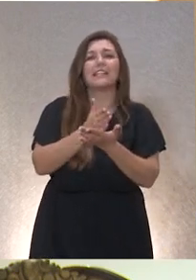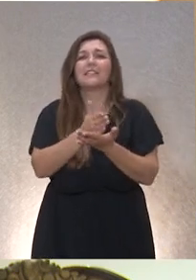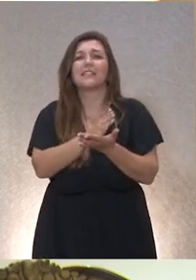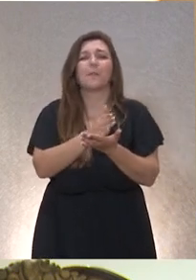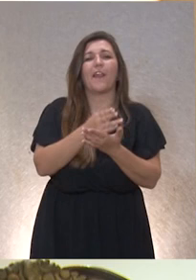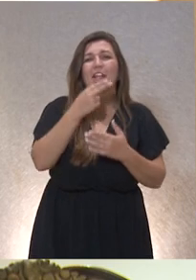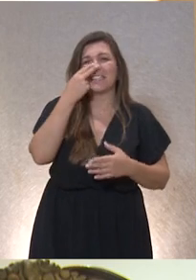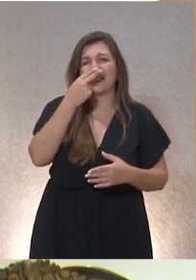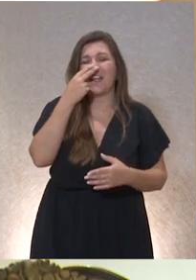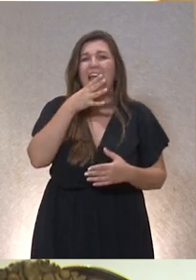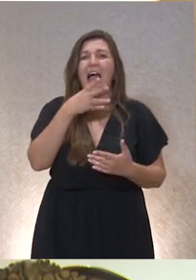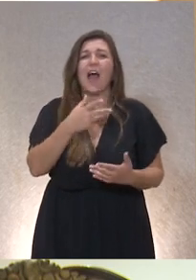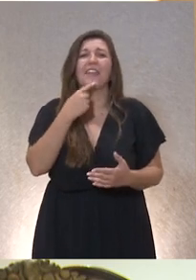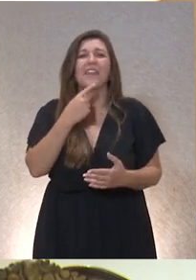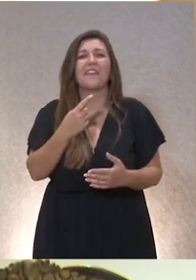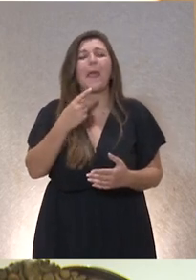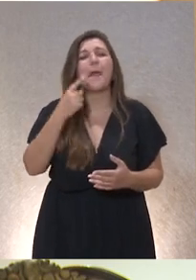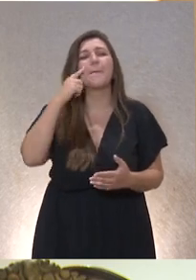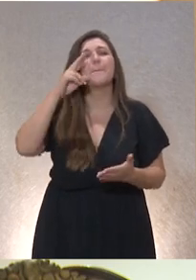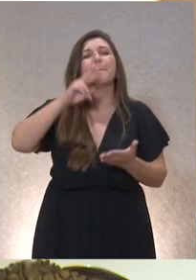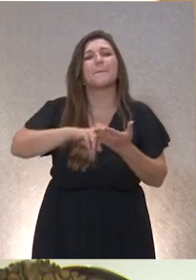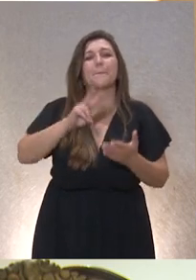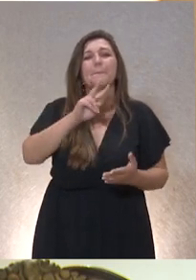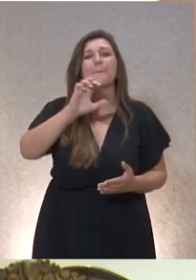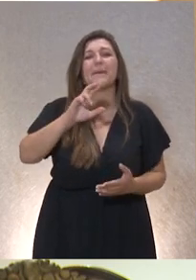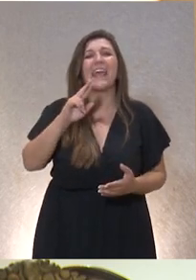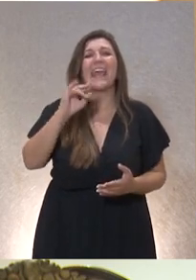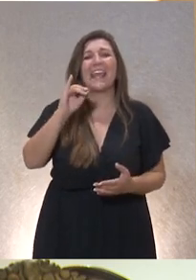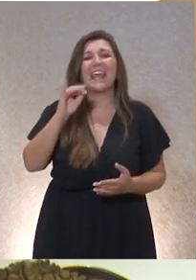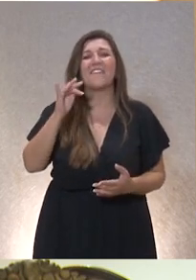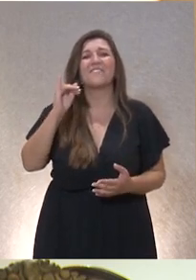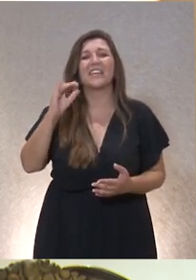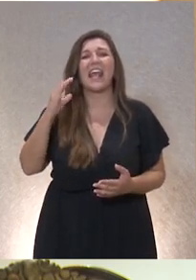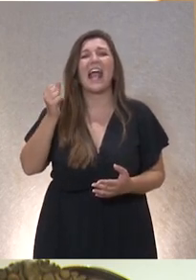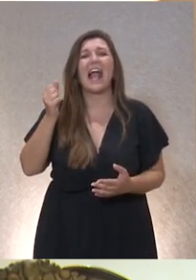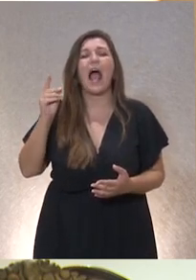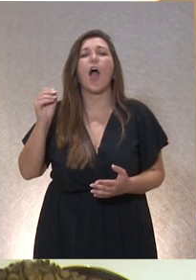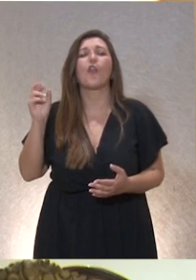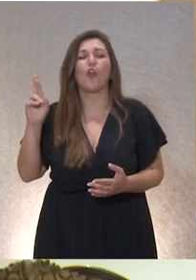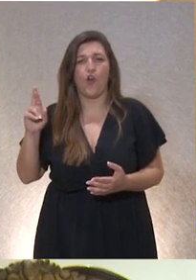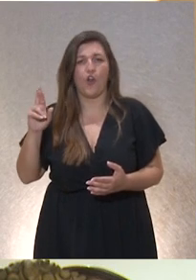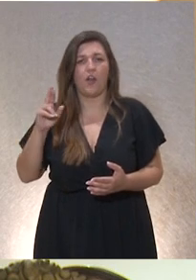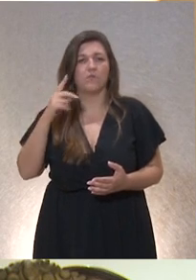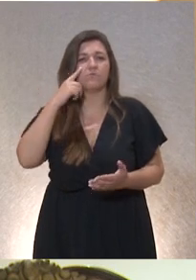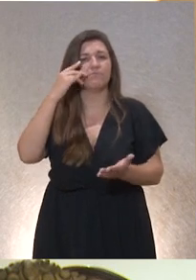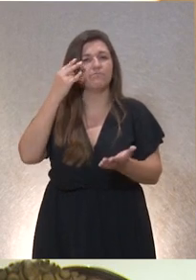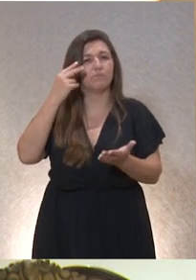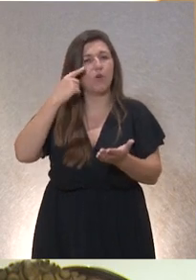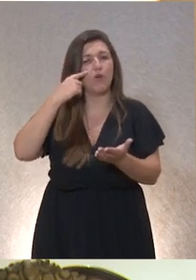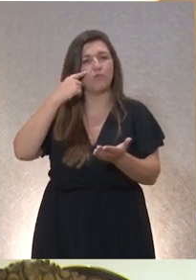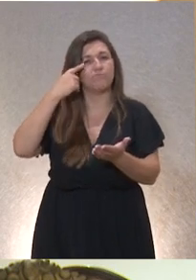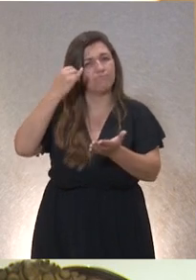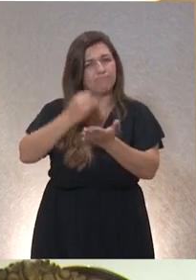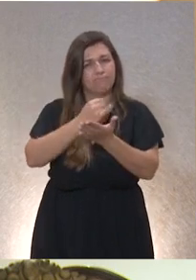eso que se llama ahora los verificadores es es una mistificación porque como les decía al principio las reglas del